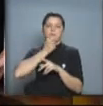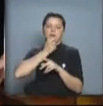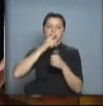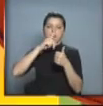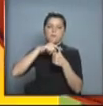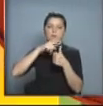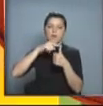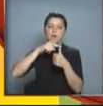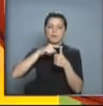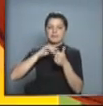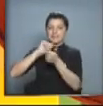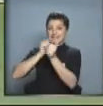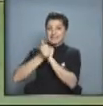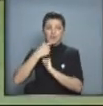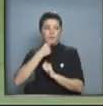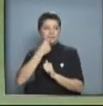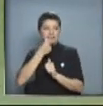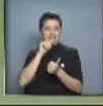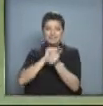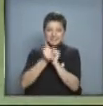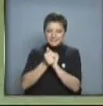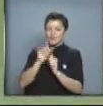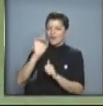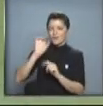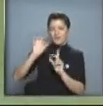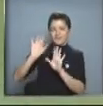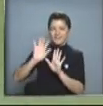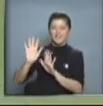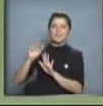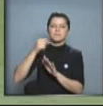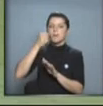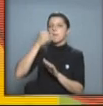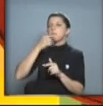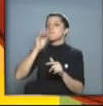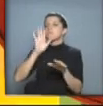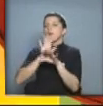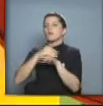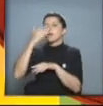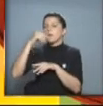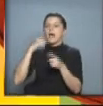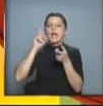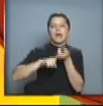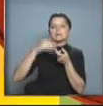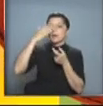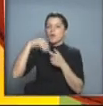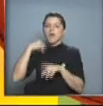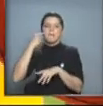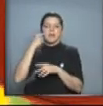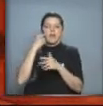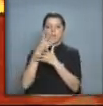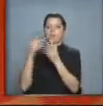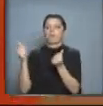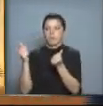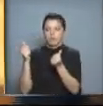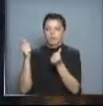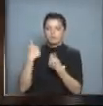Queda. Además no, de eso. Justamente no. Justamente no. ¿Qué tipo después no tiene vida? No, no tiene para vida mí es, después de casamiento. No es una forma, es una forma de para